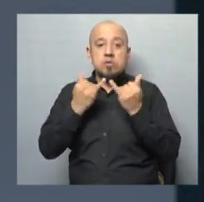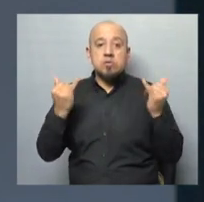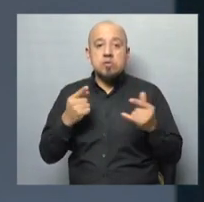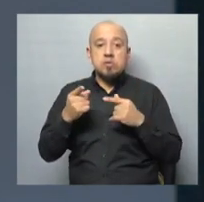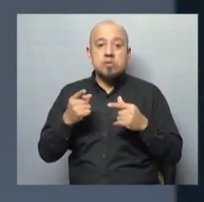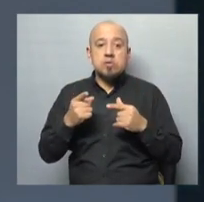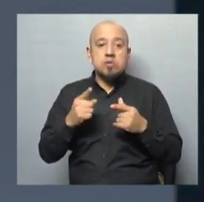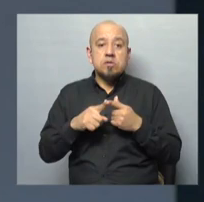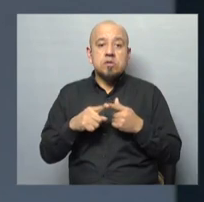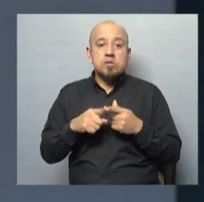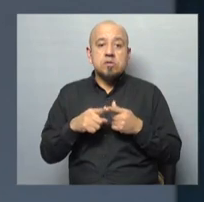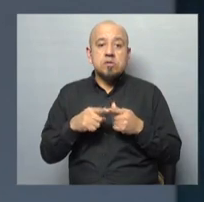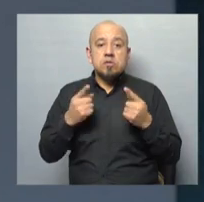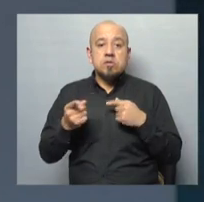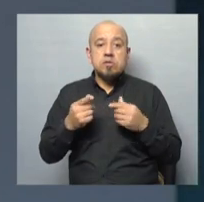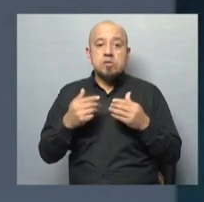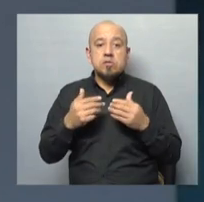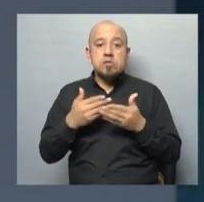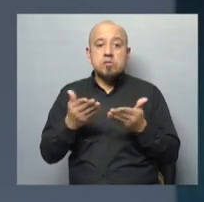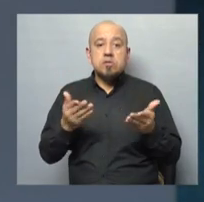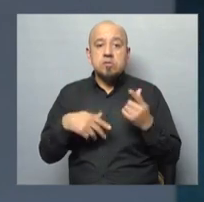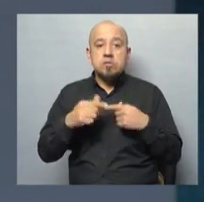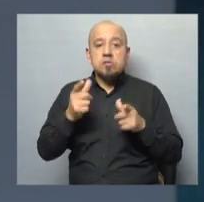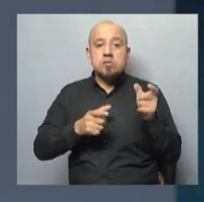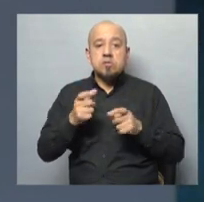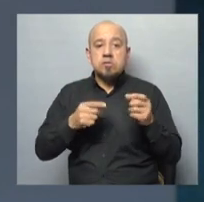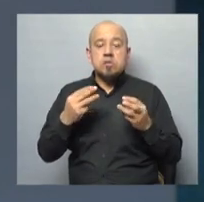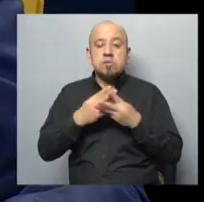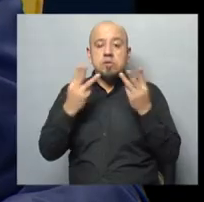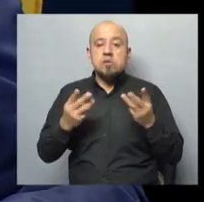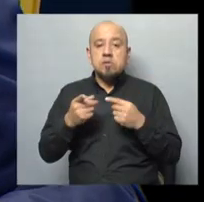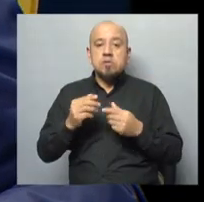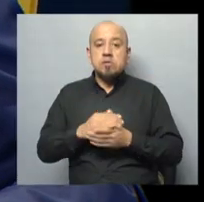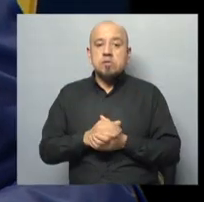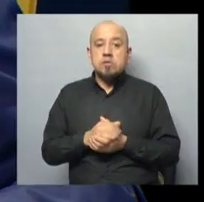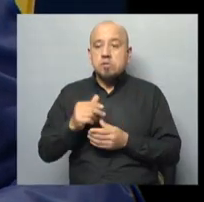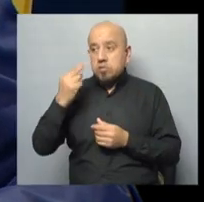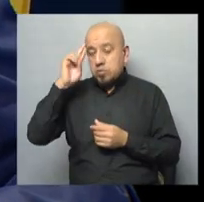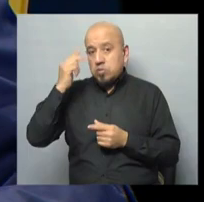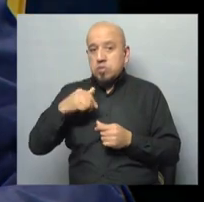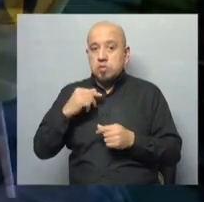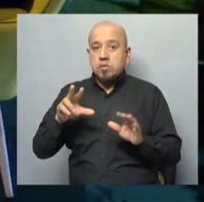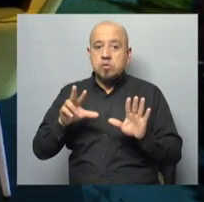con una gran respuesta del público mucha gente y